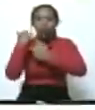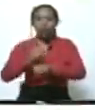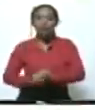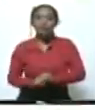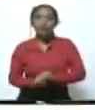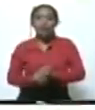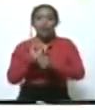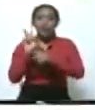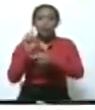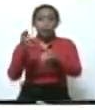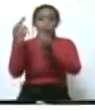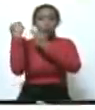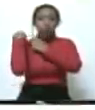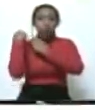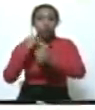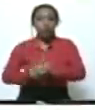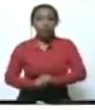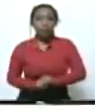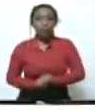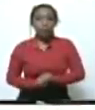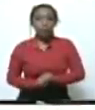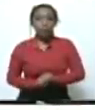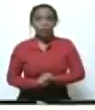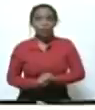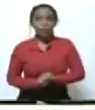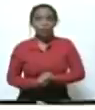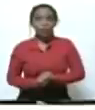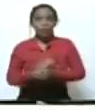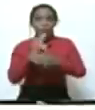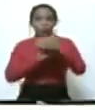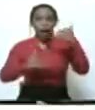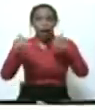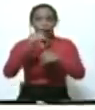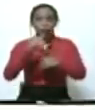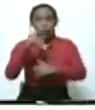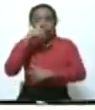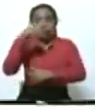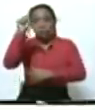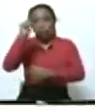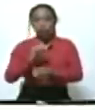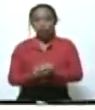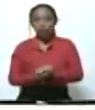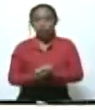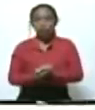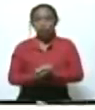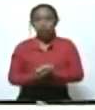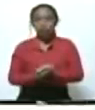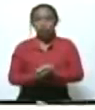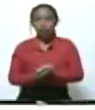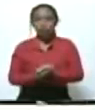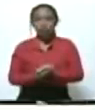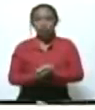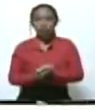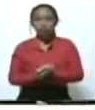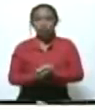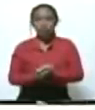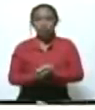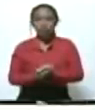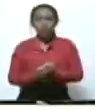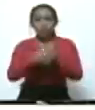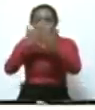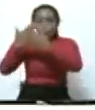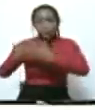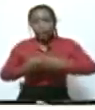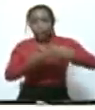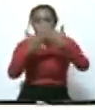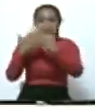esa responsabilidad, por los adultos mayores, Magaly Viña, por los estudiantes,